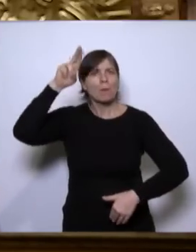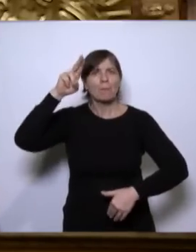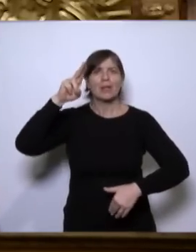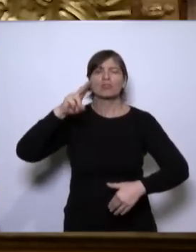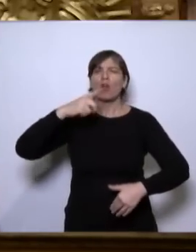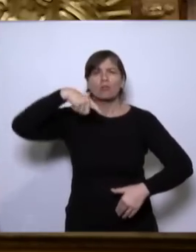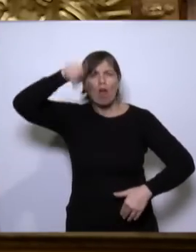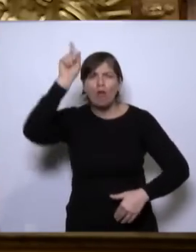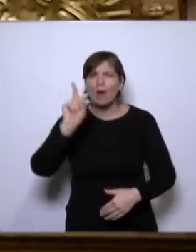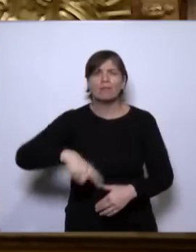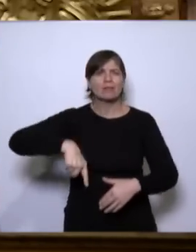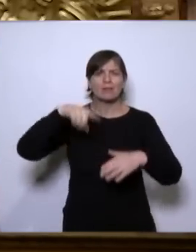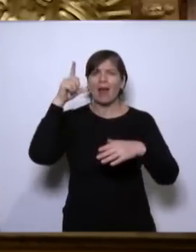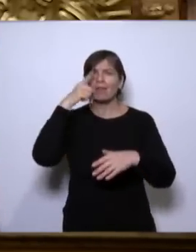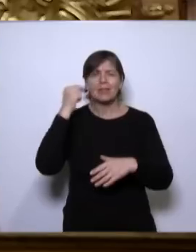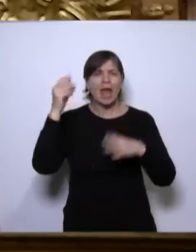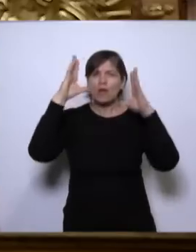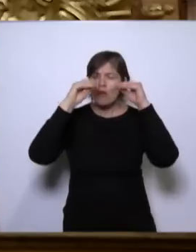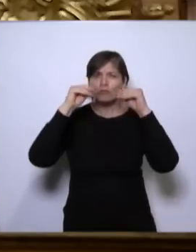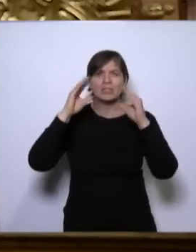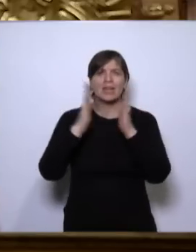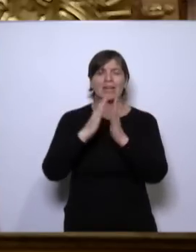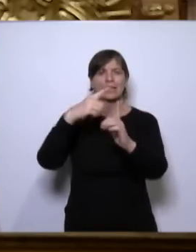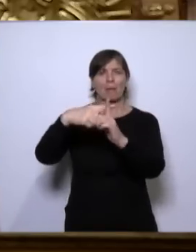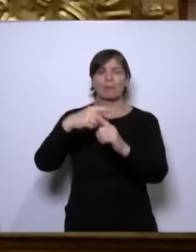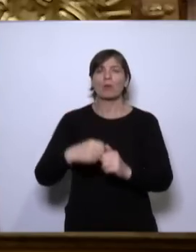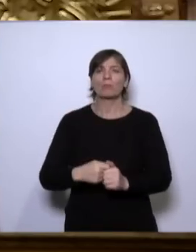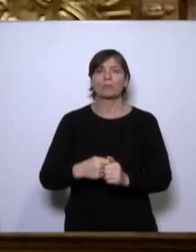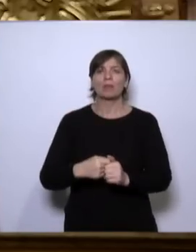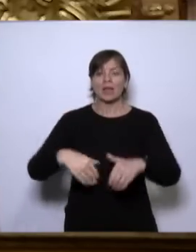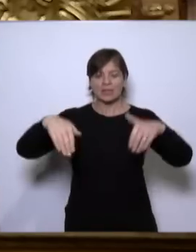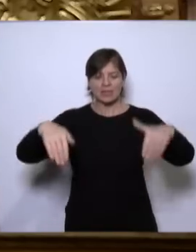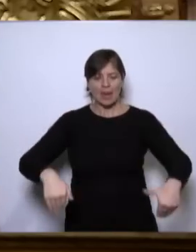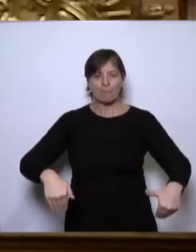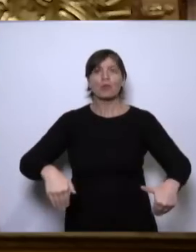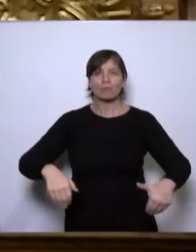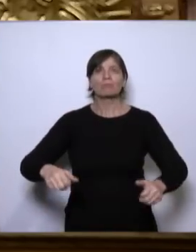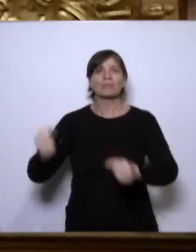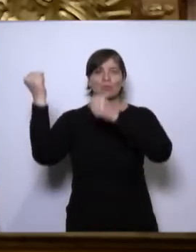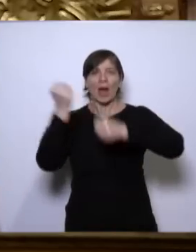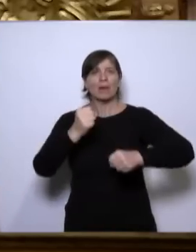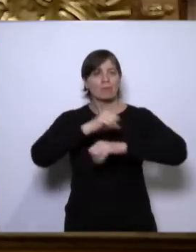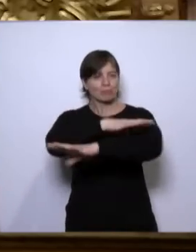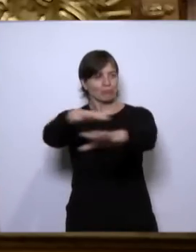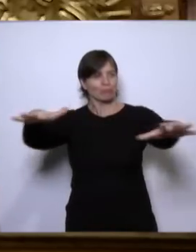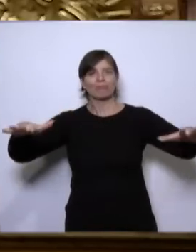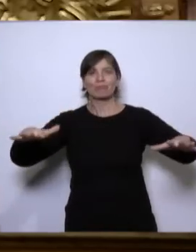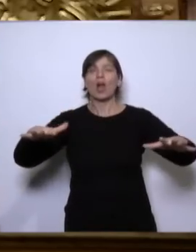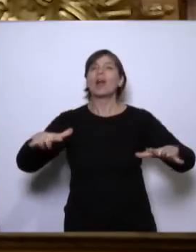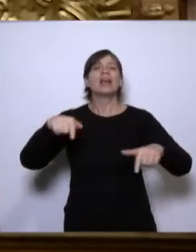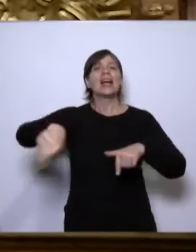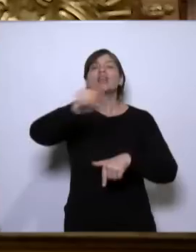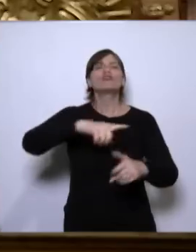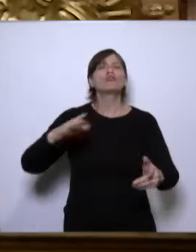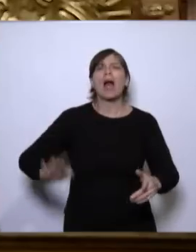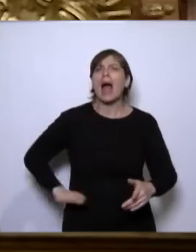en su templo. El que está sentado en el trono extenderá su carpa sobre ellos. Nunca más